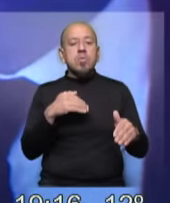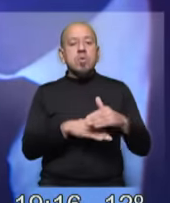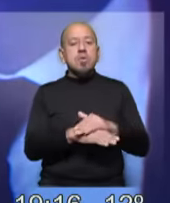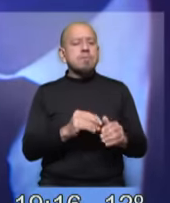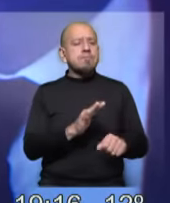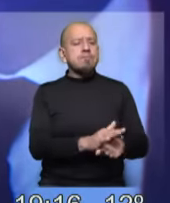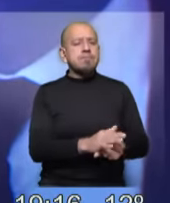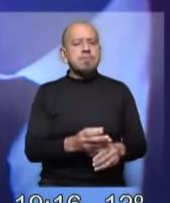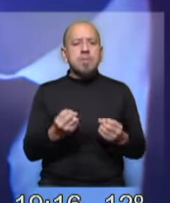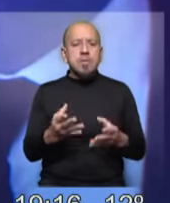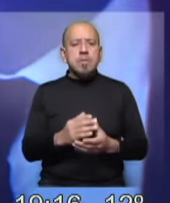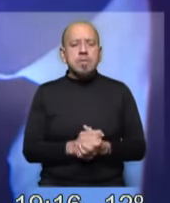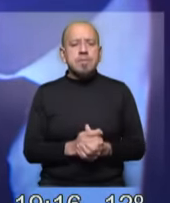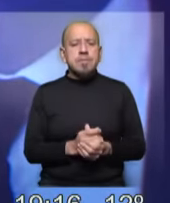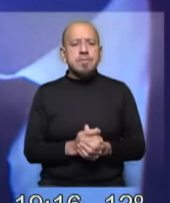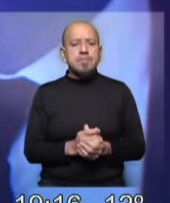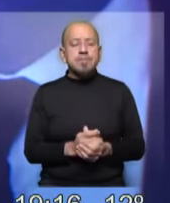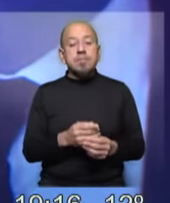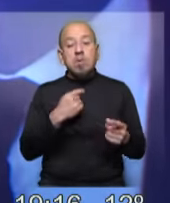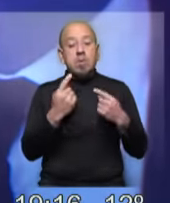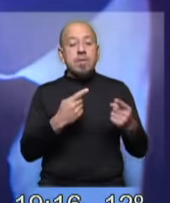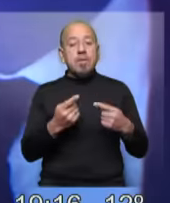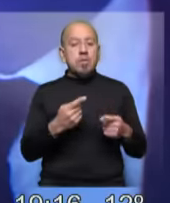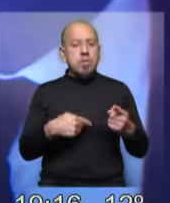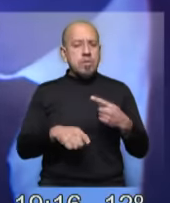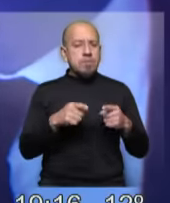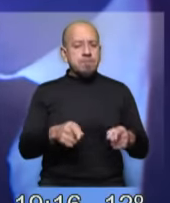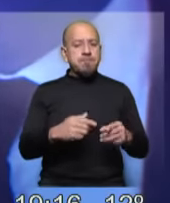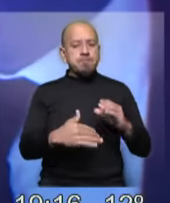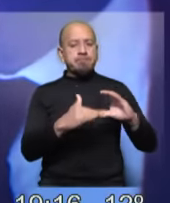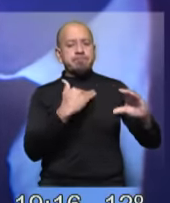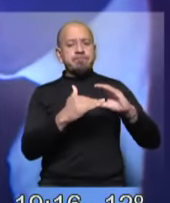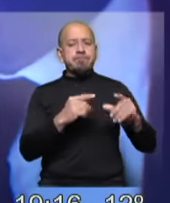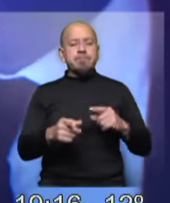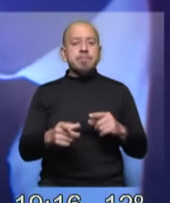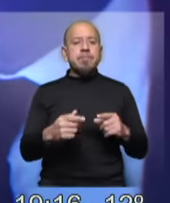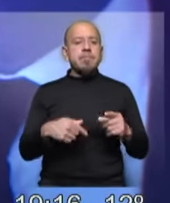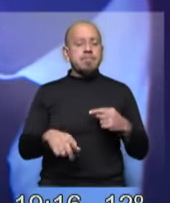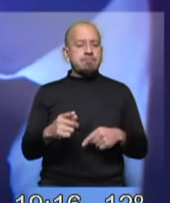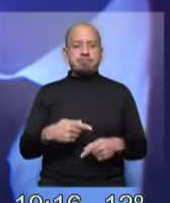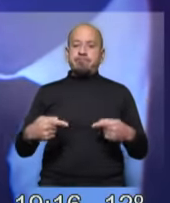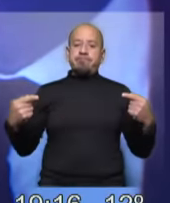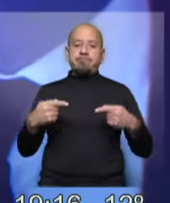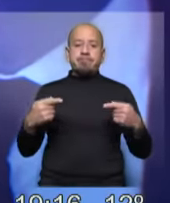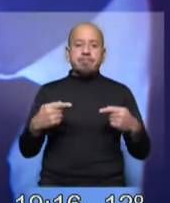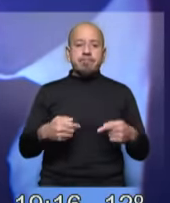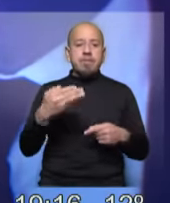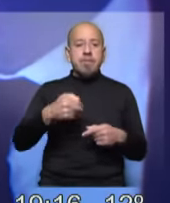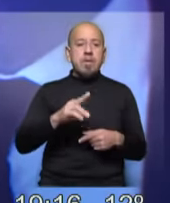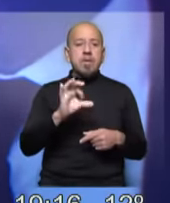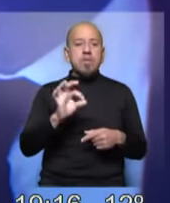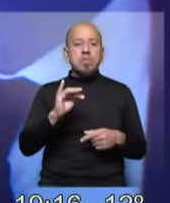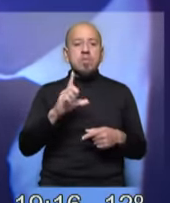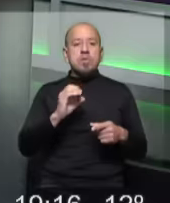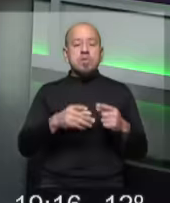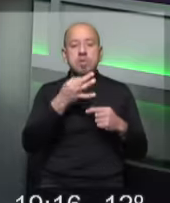generó luego en esta conversación con H es que estos chats lo que hacían era contradecir justamente lo que Bustillo había dicho en la